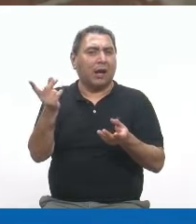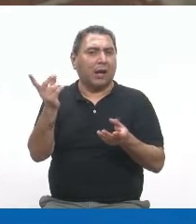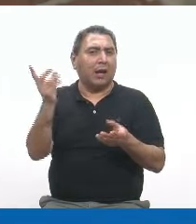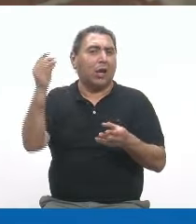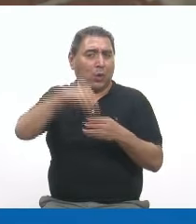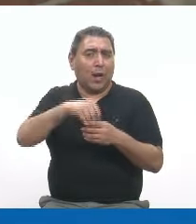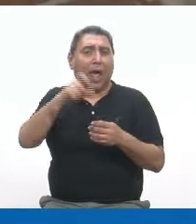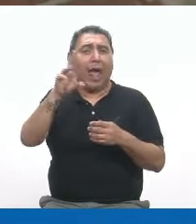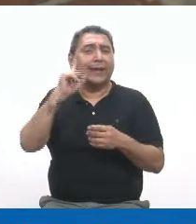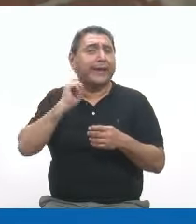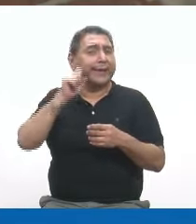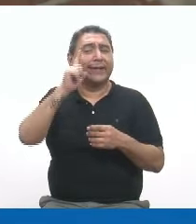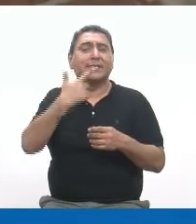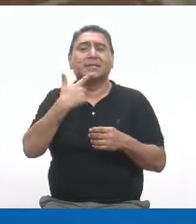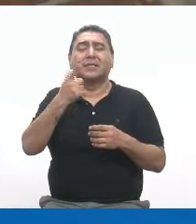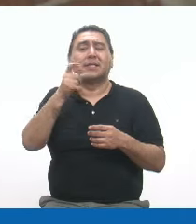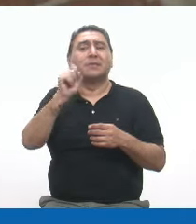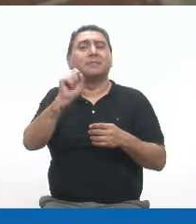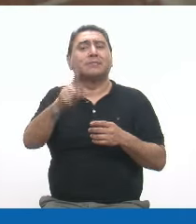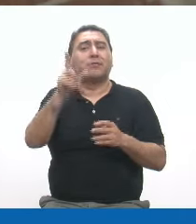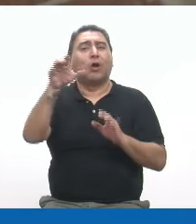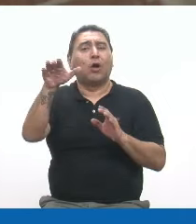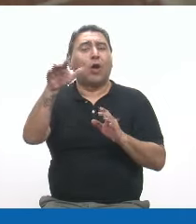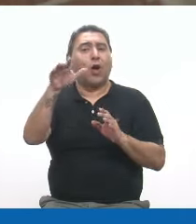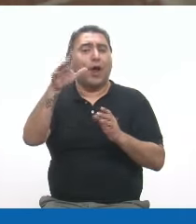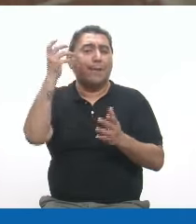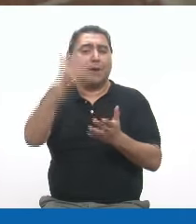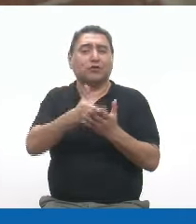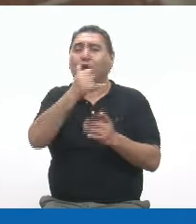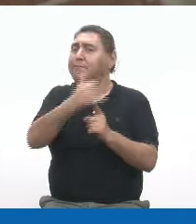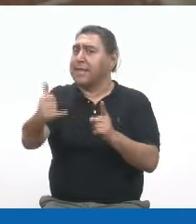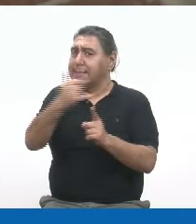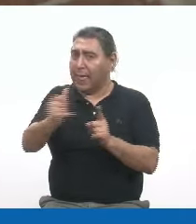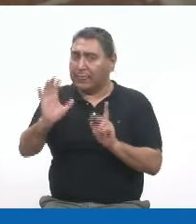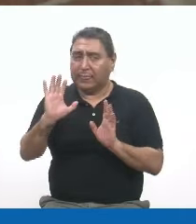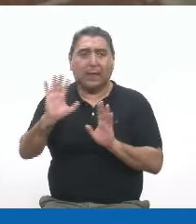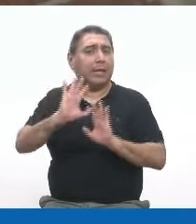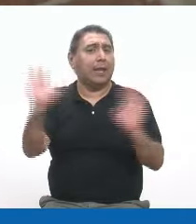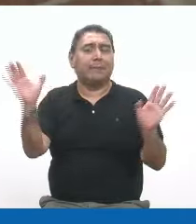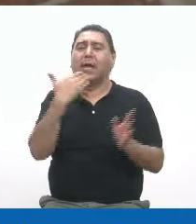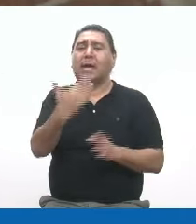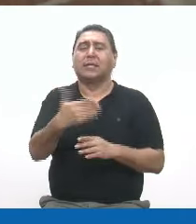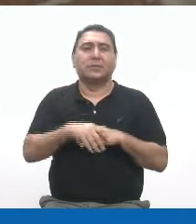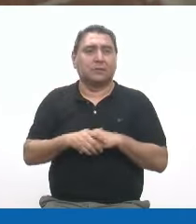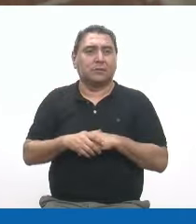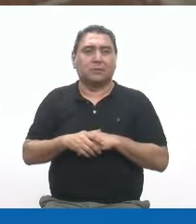mitad de la inversión. Nada más, gracias.